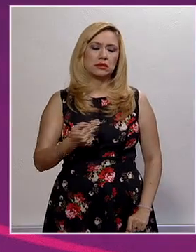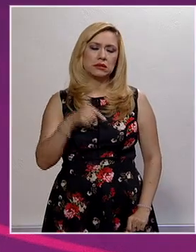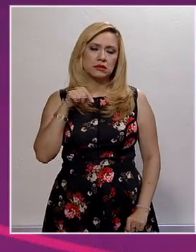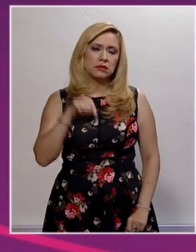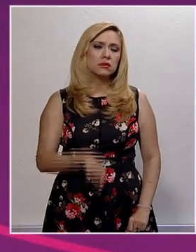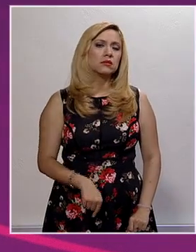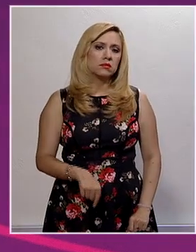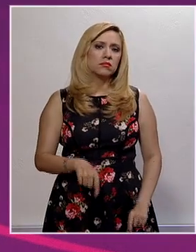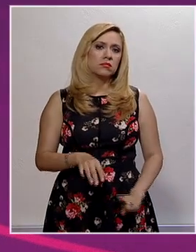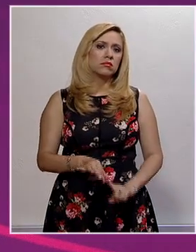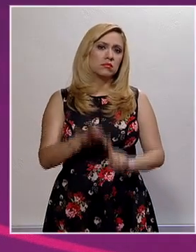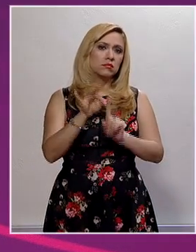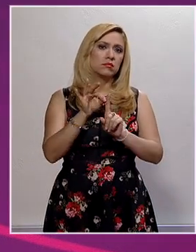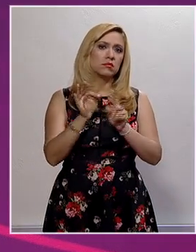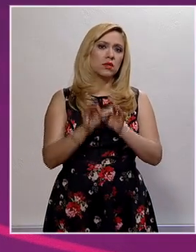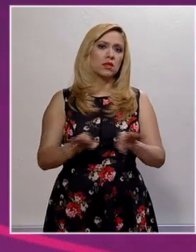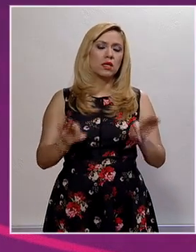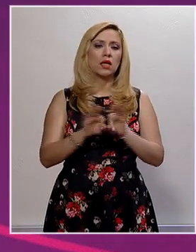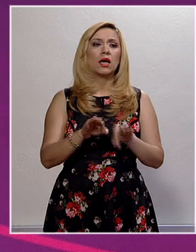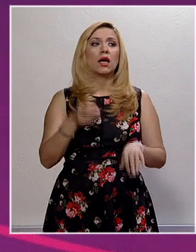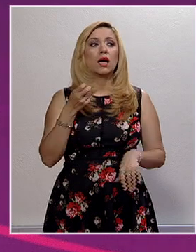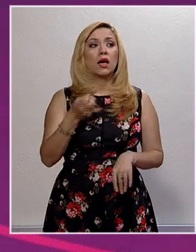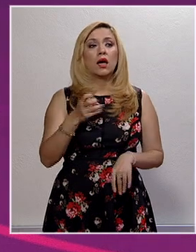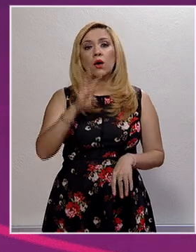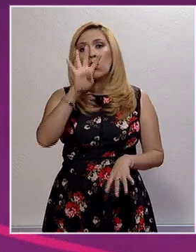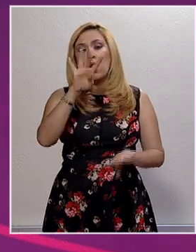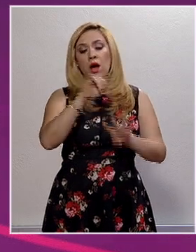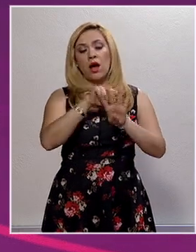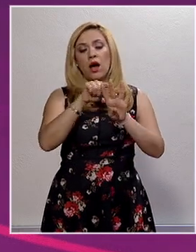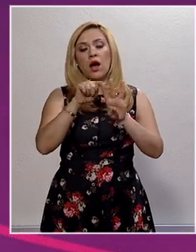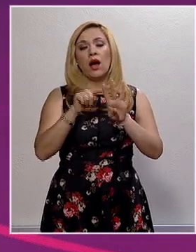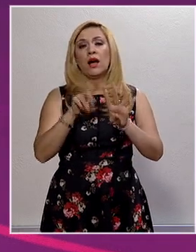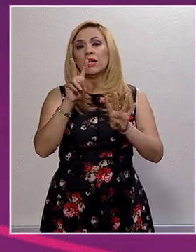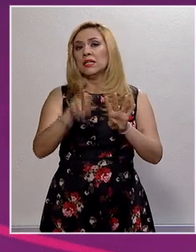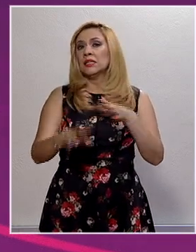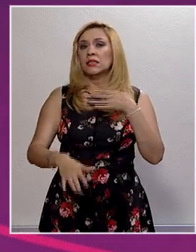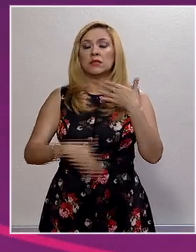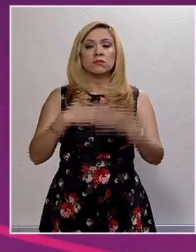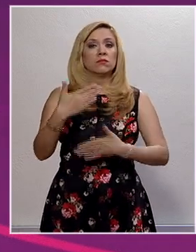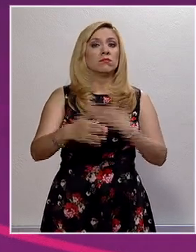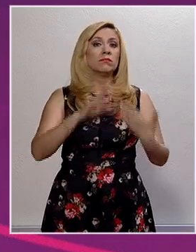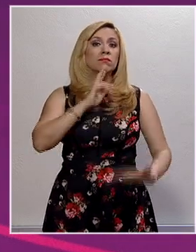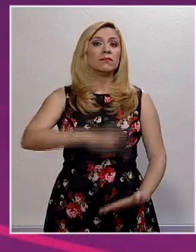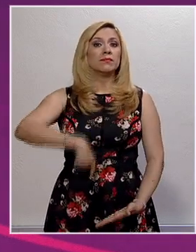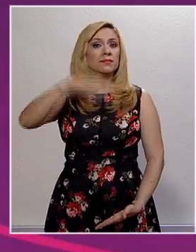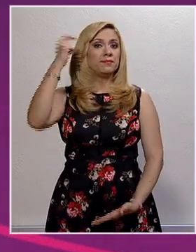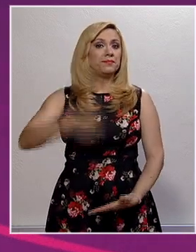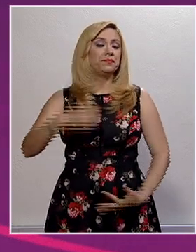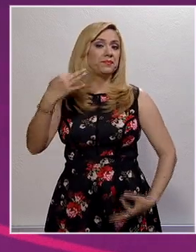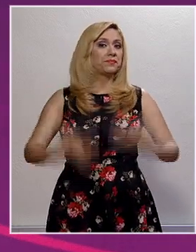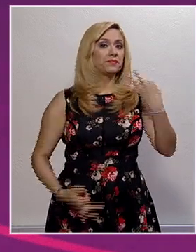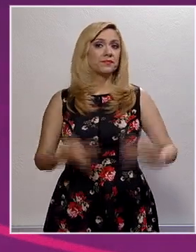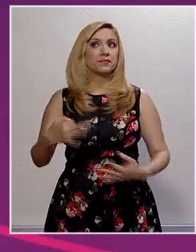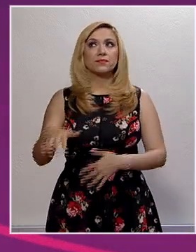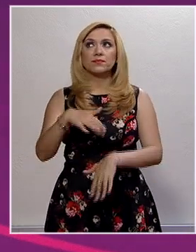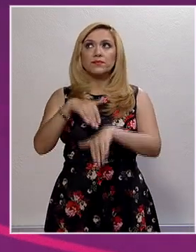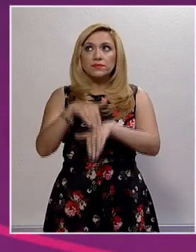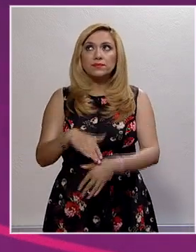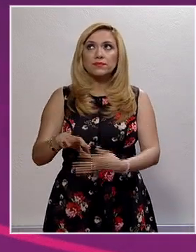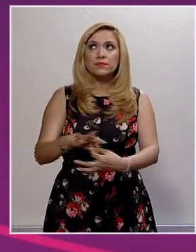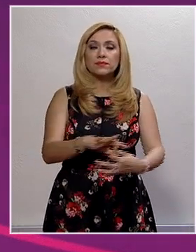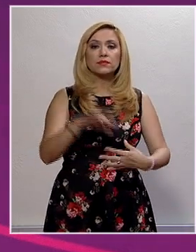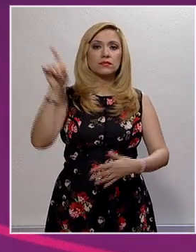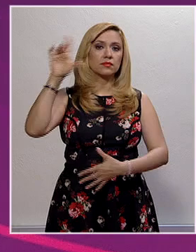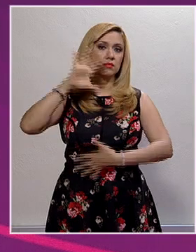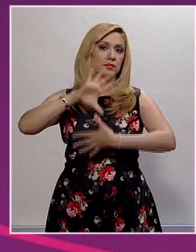casos, es otro elemento esencial. Y estos 4 puntos han trascendido en la jurisprudencia de la Corte Interamericana y se han desarrollado